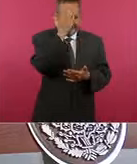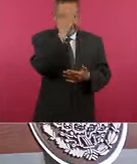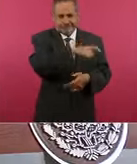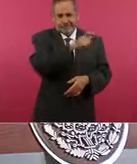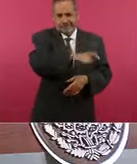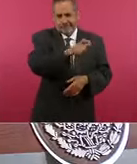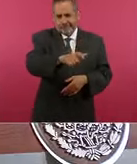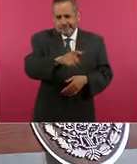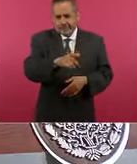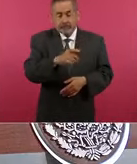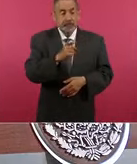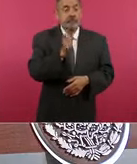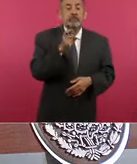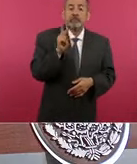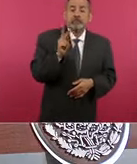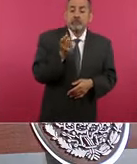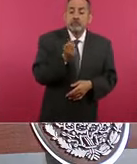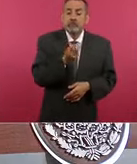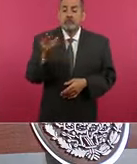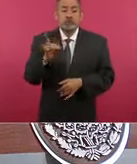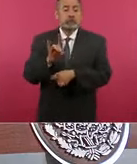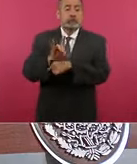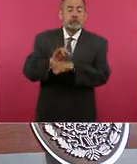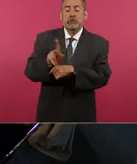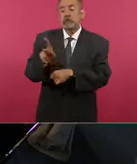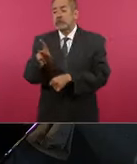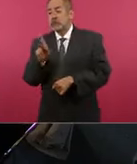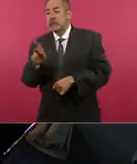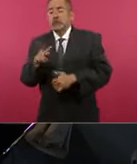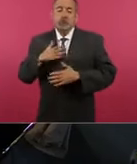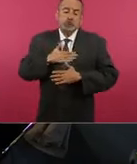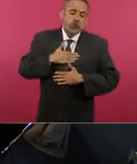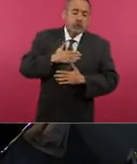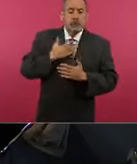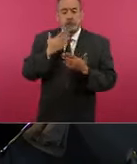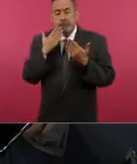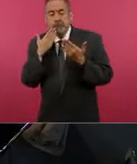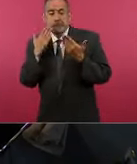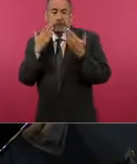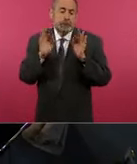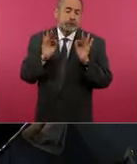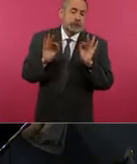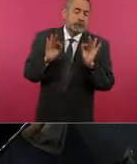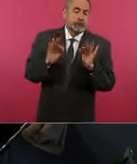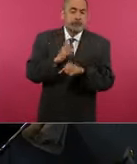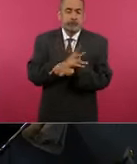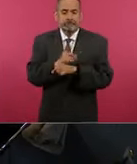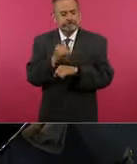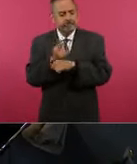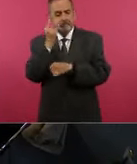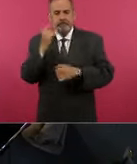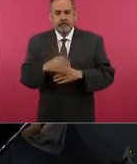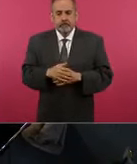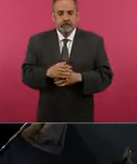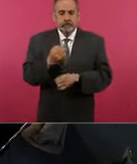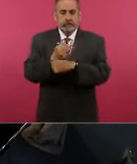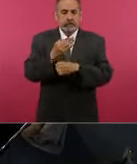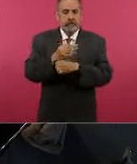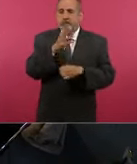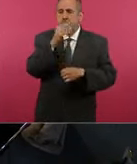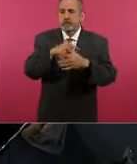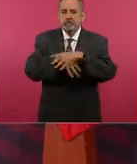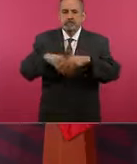pero había muchos simuladores, y como ahora ya no hay ni para dónde hacerse,